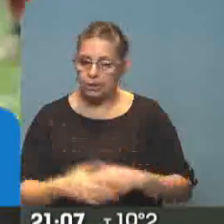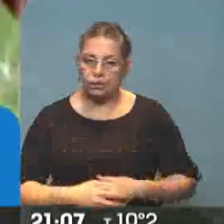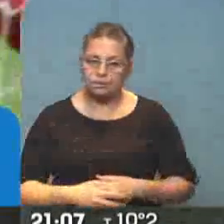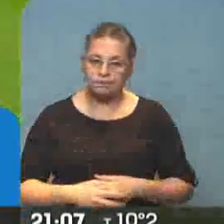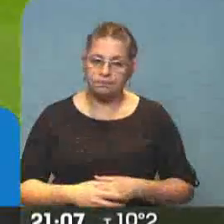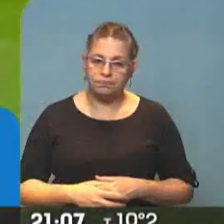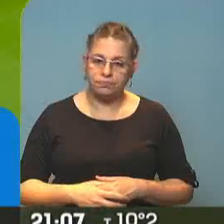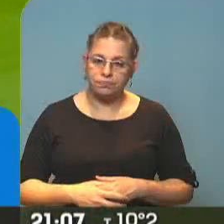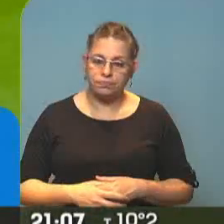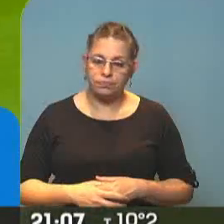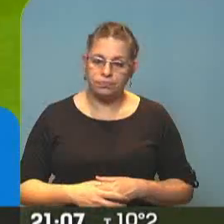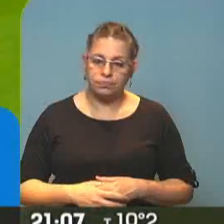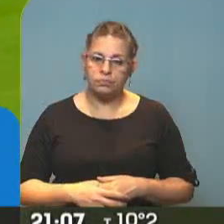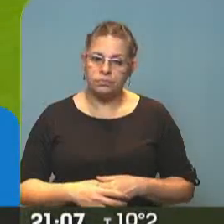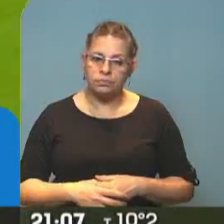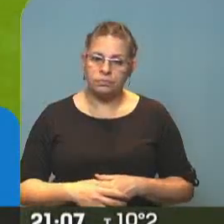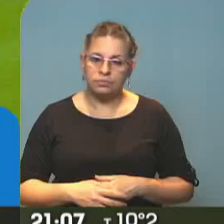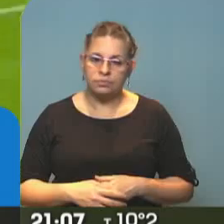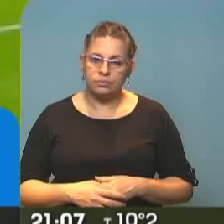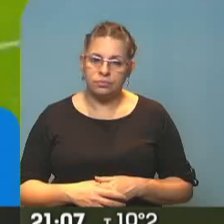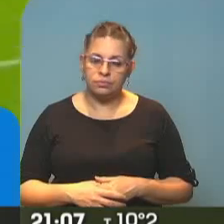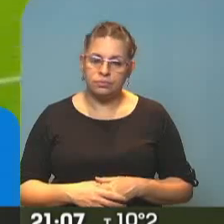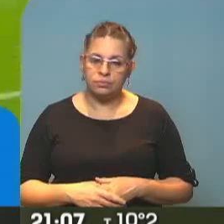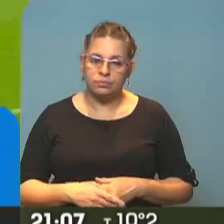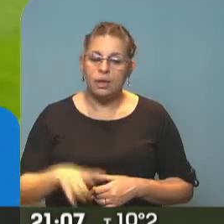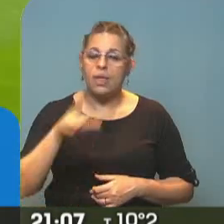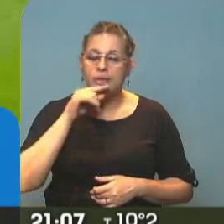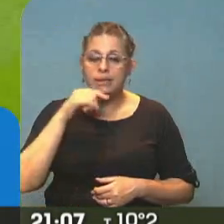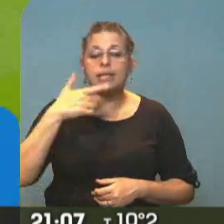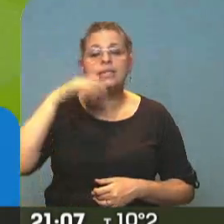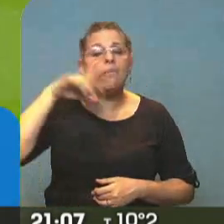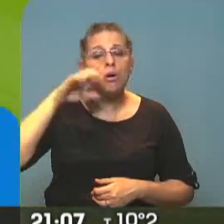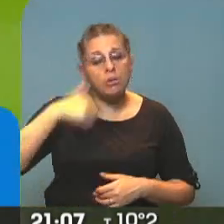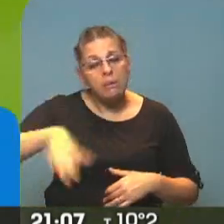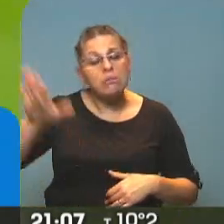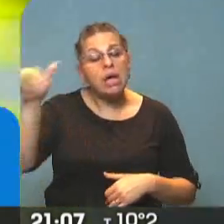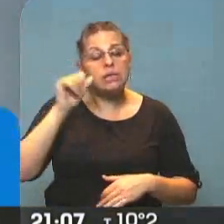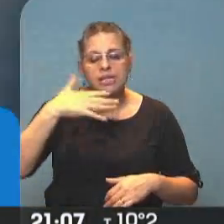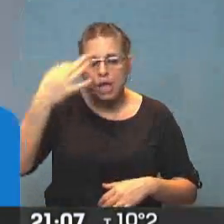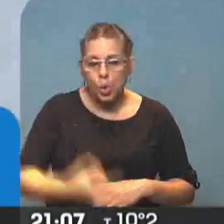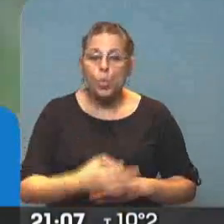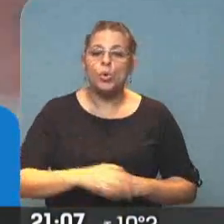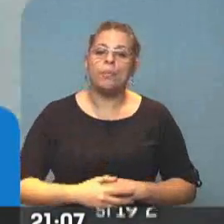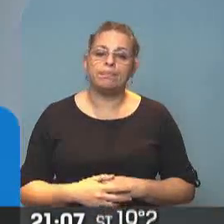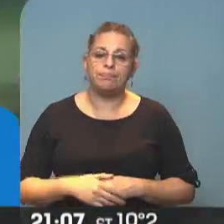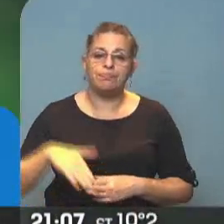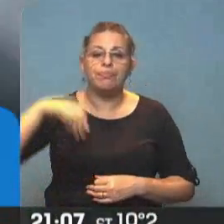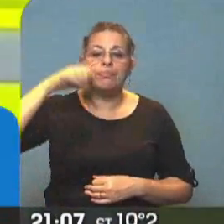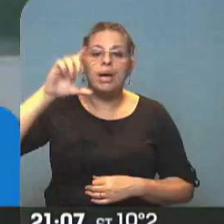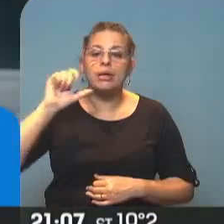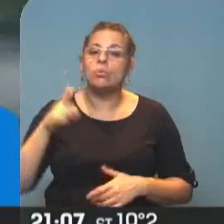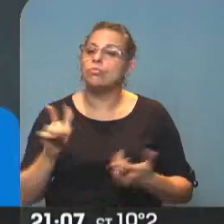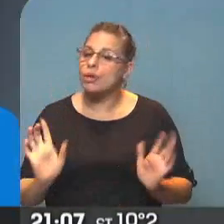estuvo y va a estar seguramente a las órdenes de Sampaoli. Y otro que también marcó, que sí no estuvo